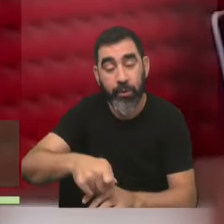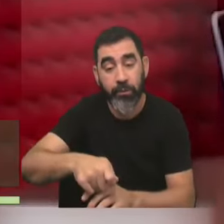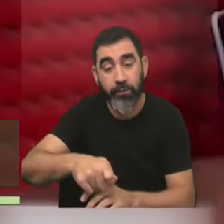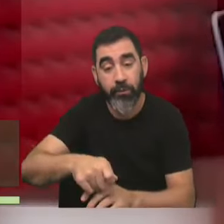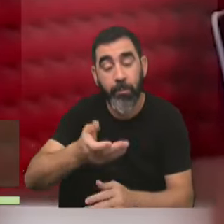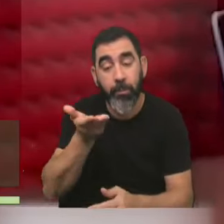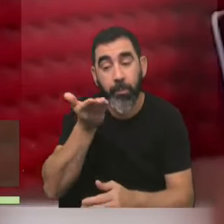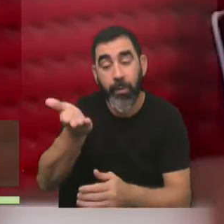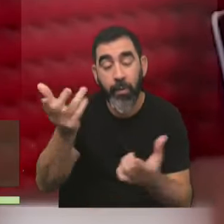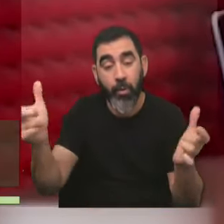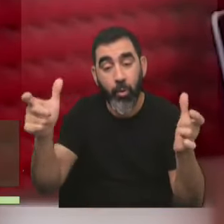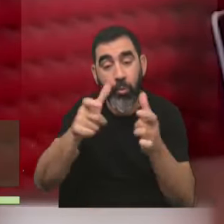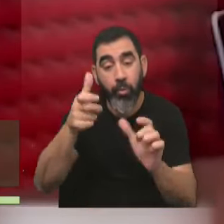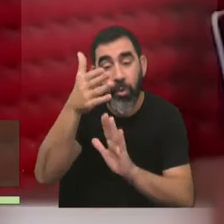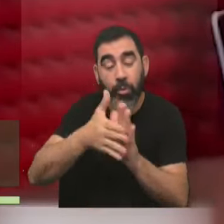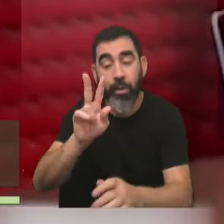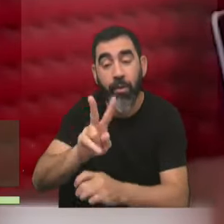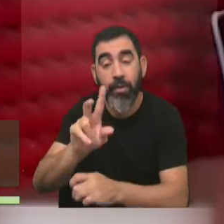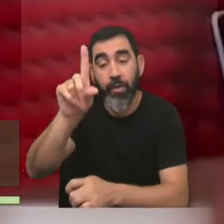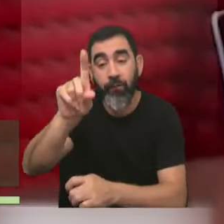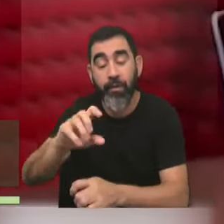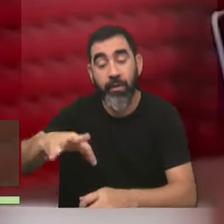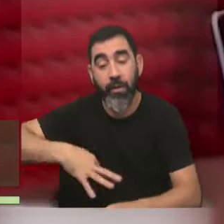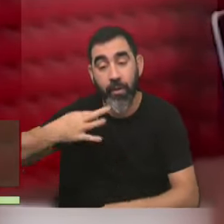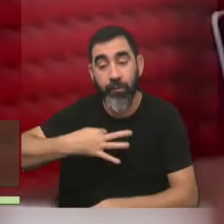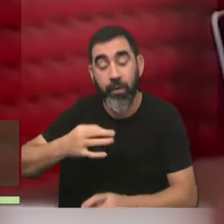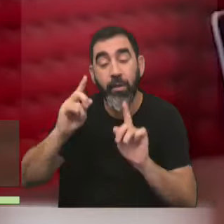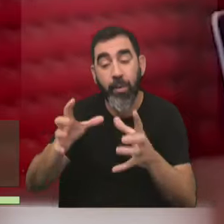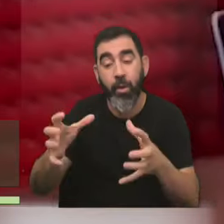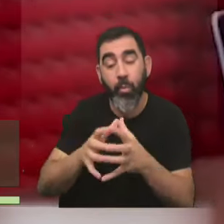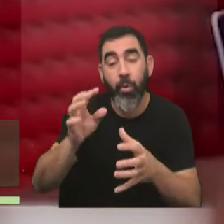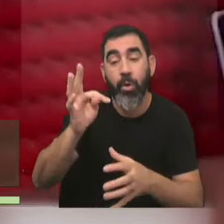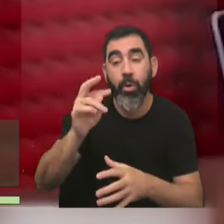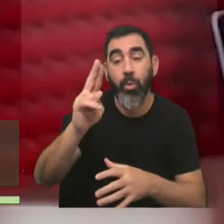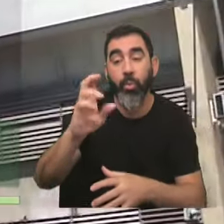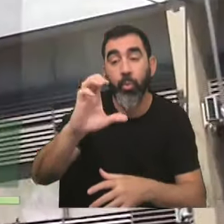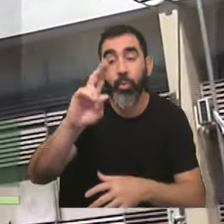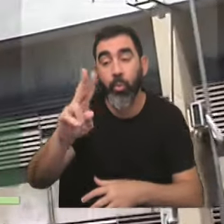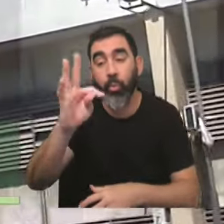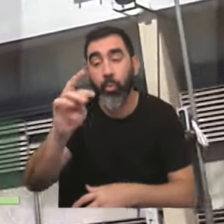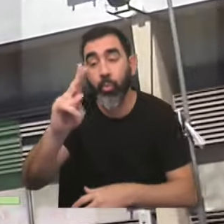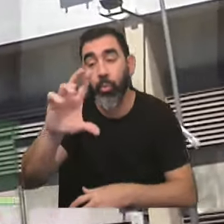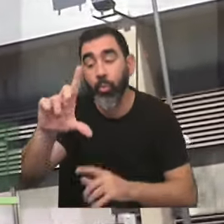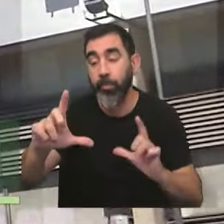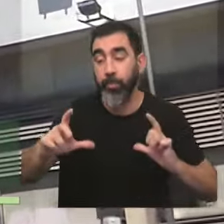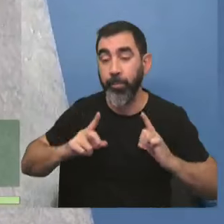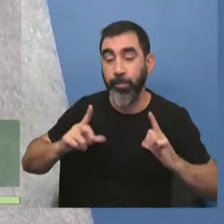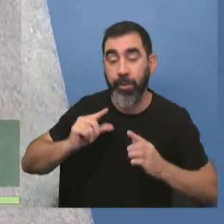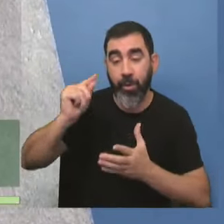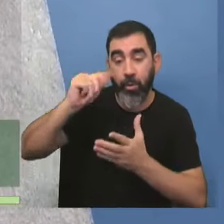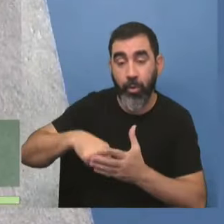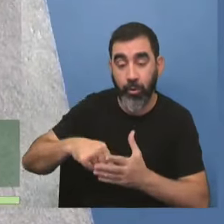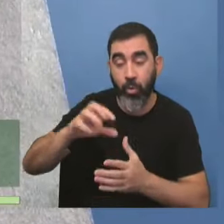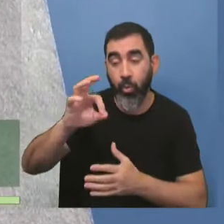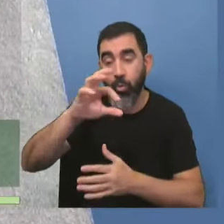a solicitud de la Comisión Nacional en defensa del agua y la vida y el colectivo tucu tucu que dejó en suspenso la firma del contrato entre ose